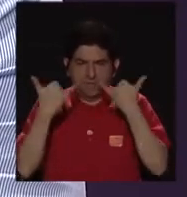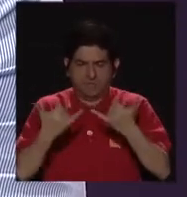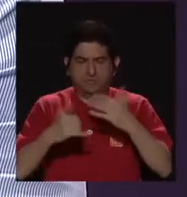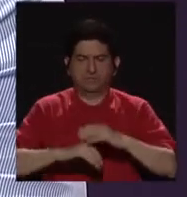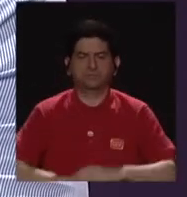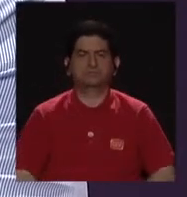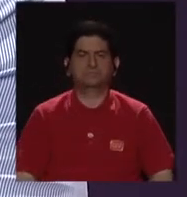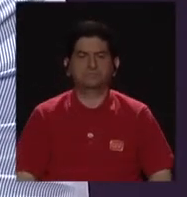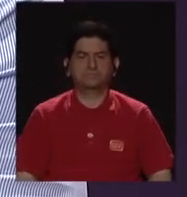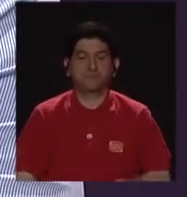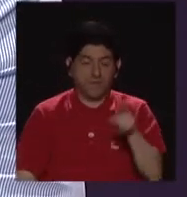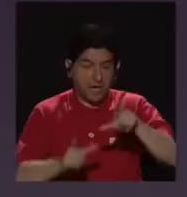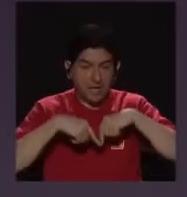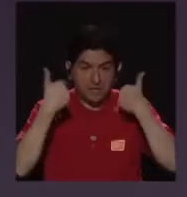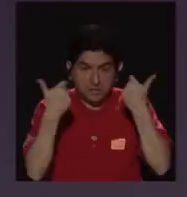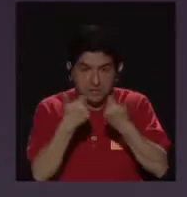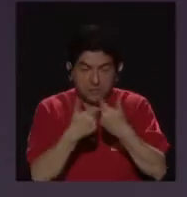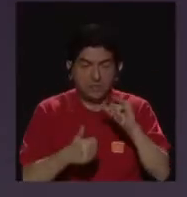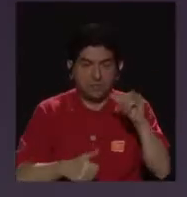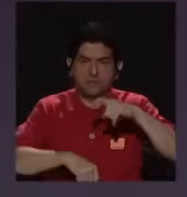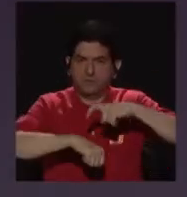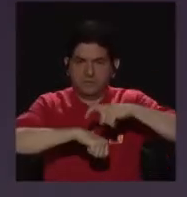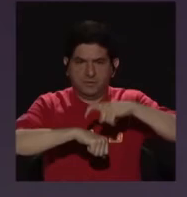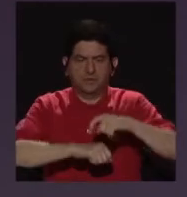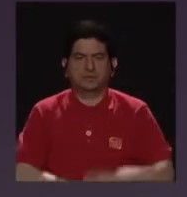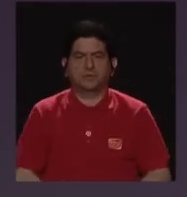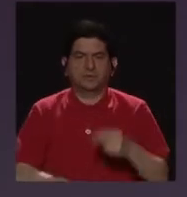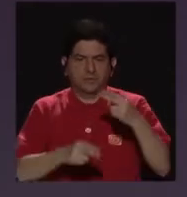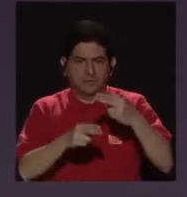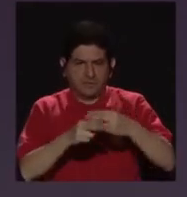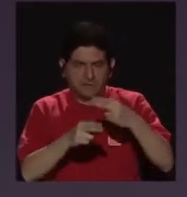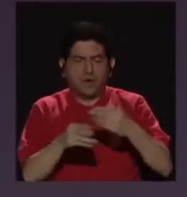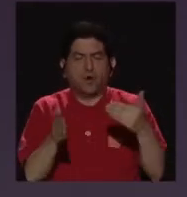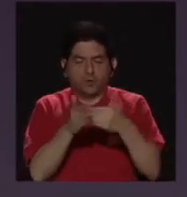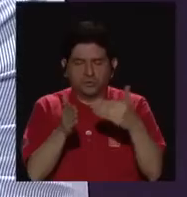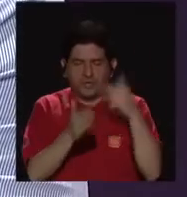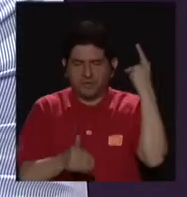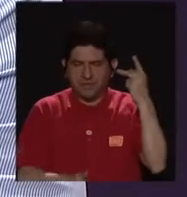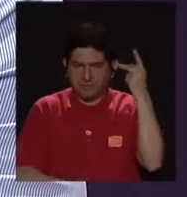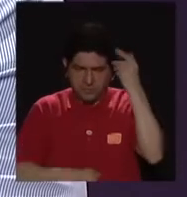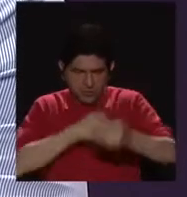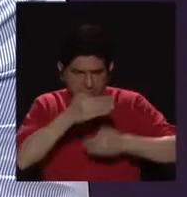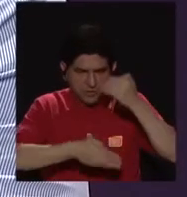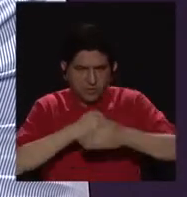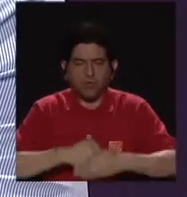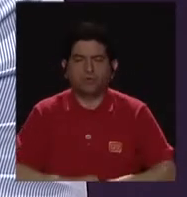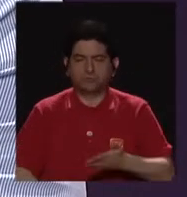desde este colectivo al mismo tiempo que se llama repolitizar el orgullo